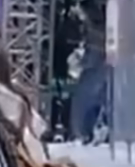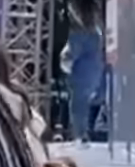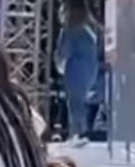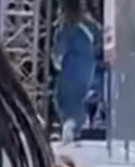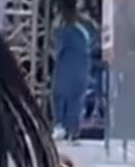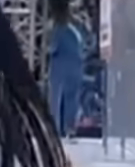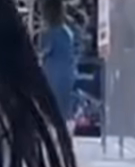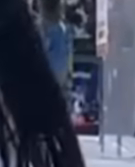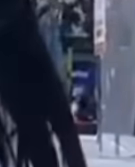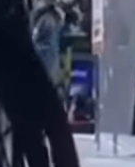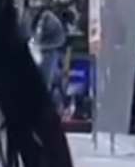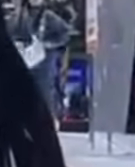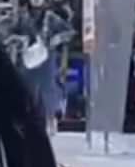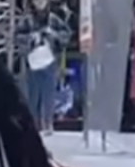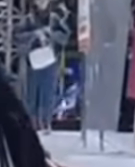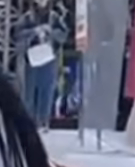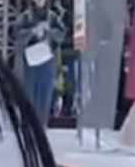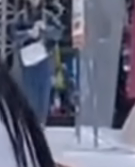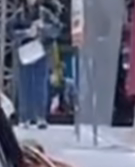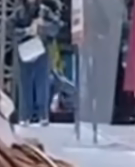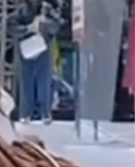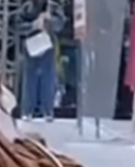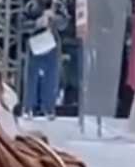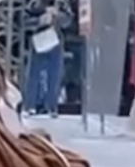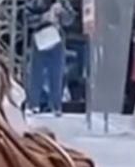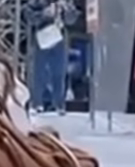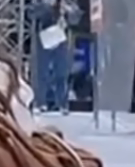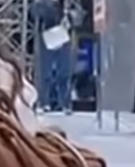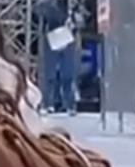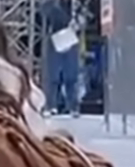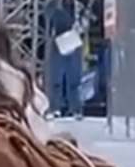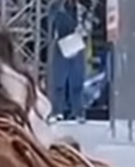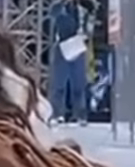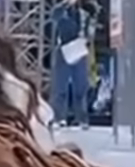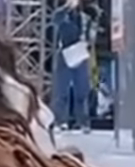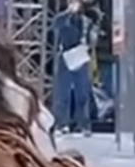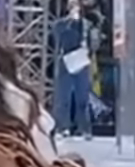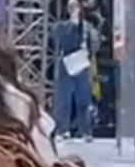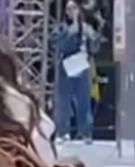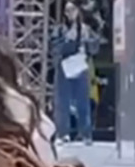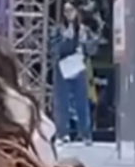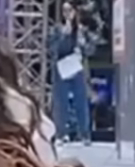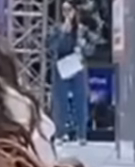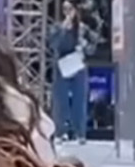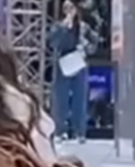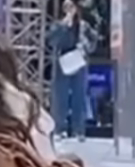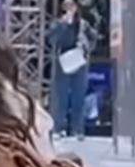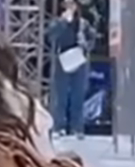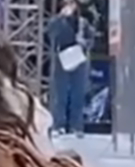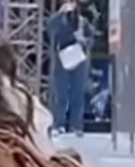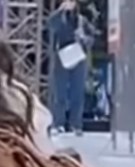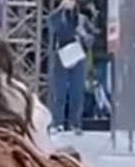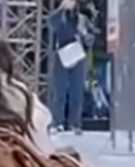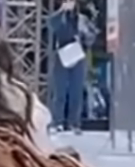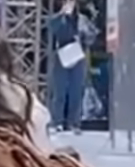como lo hicieron con Santiago Krill, con Lili Téllez y muchos más. Muchos